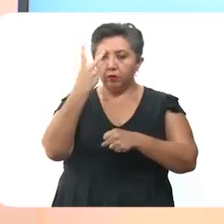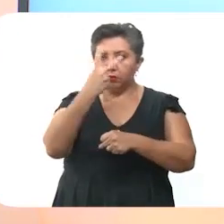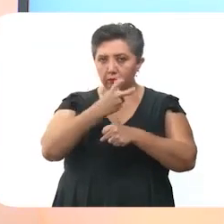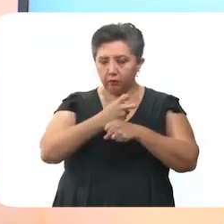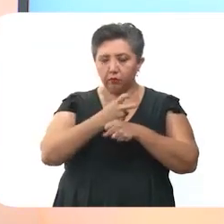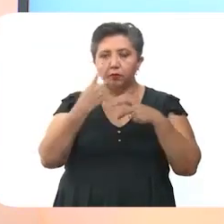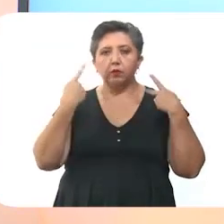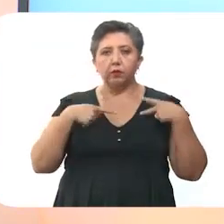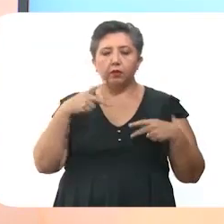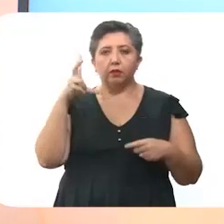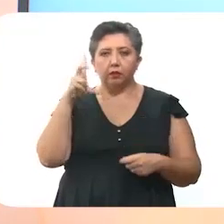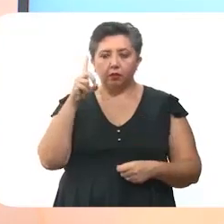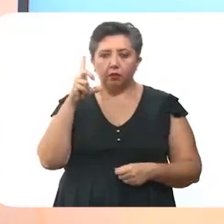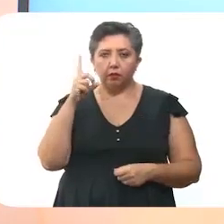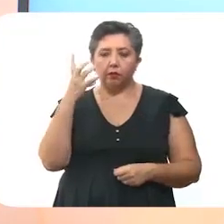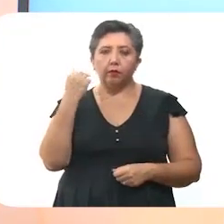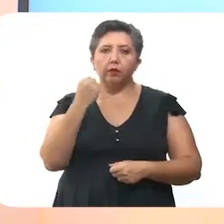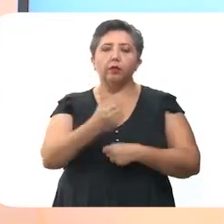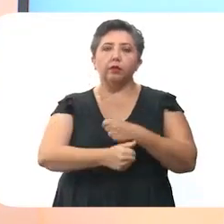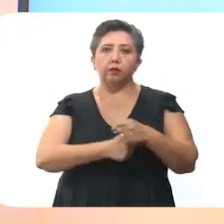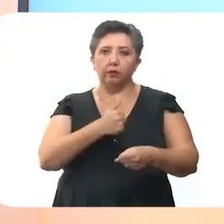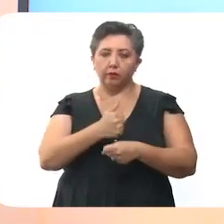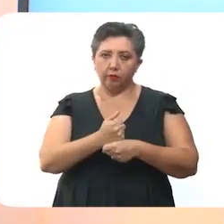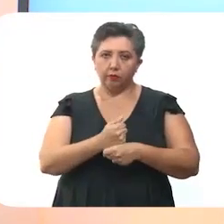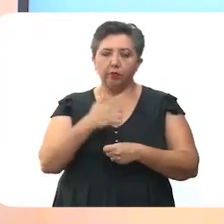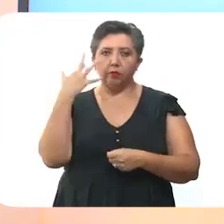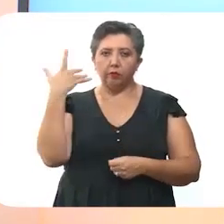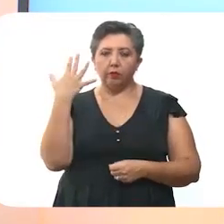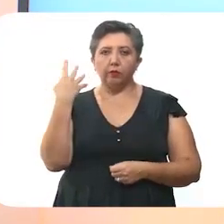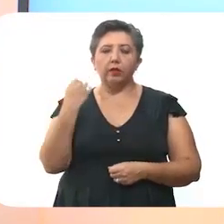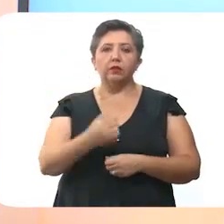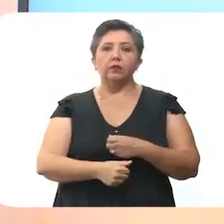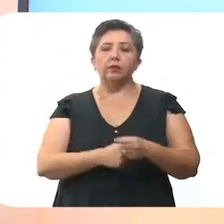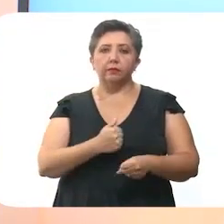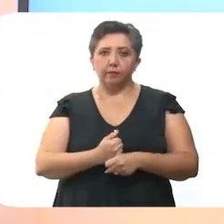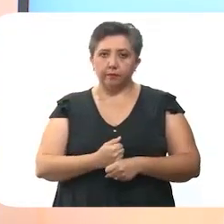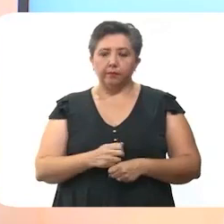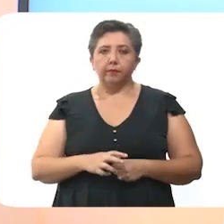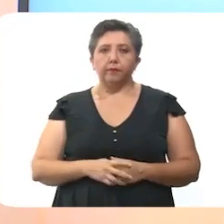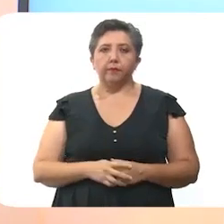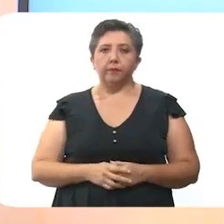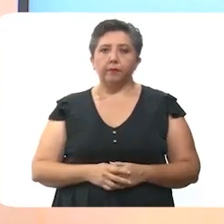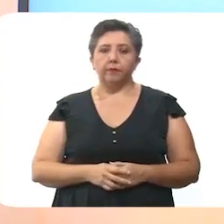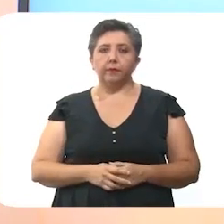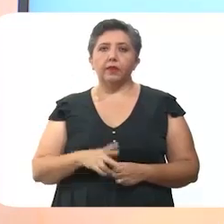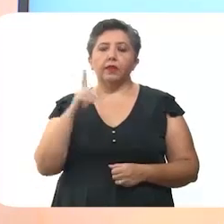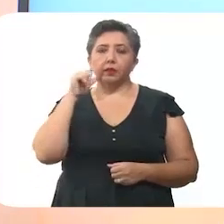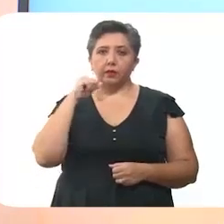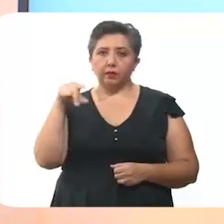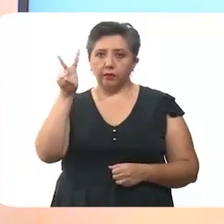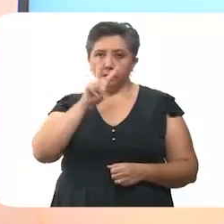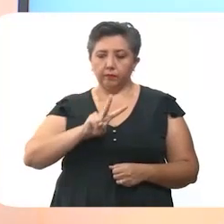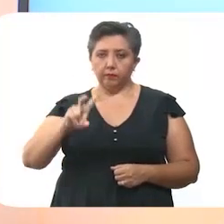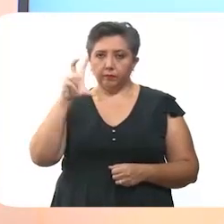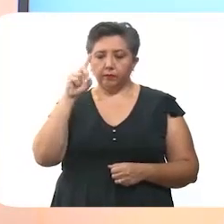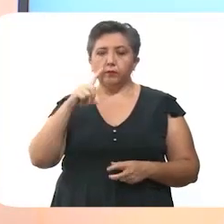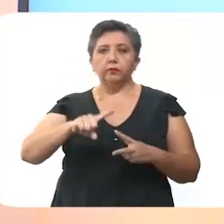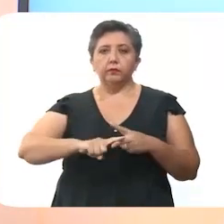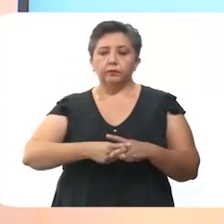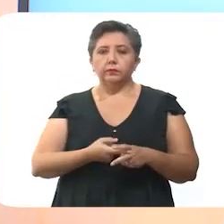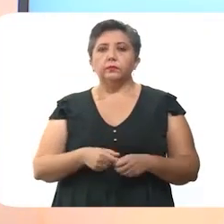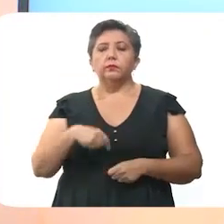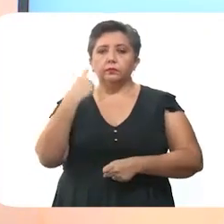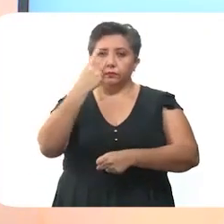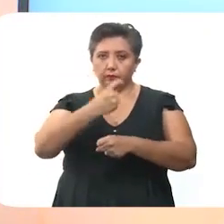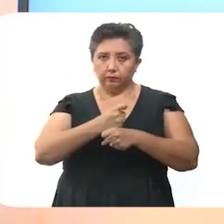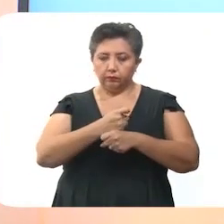segundas dosis a personas de 30 a 39 y 50 a 59 años respectivamente. Mañana viernes 30 se iniciará la aplicación